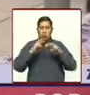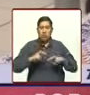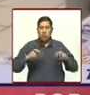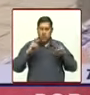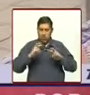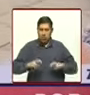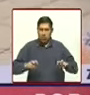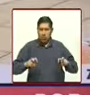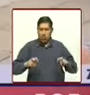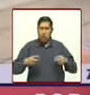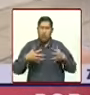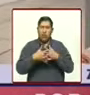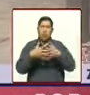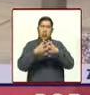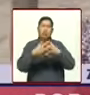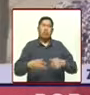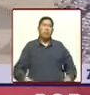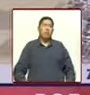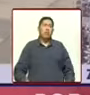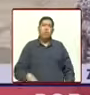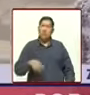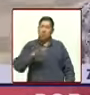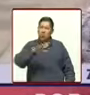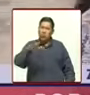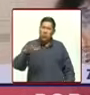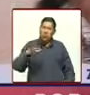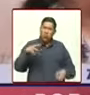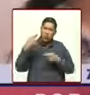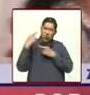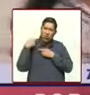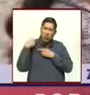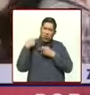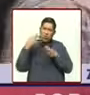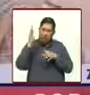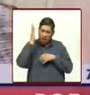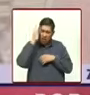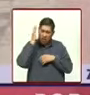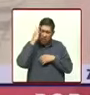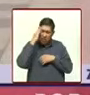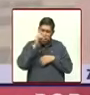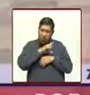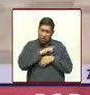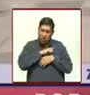investigadores están en los bloqueos. Bueno, Pofoma ya tiene conocimiento y hay varios